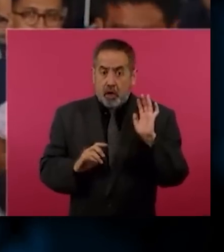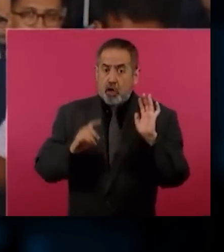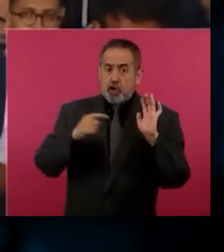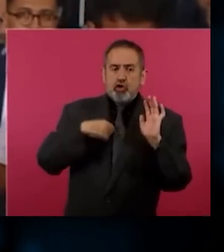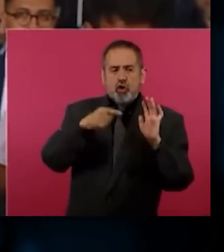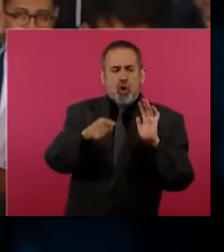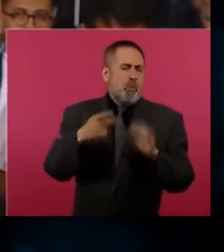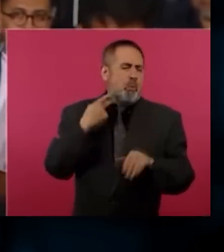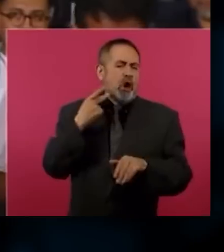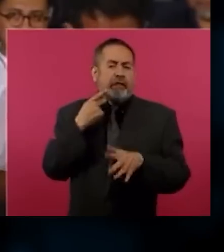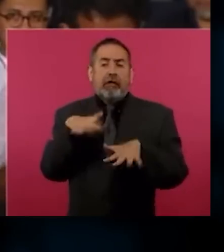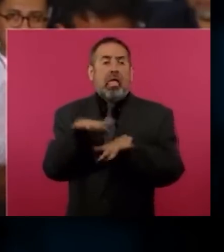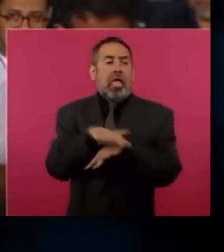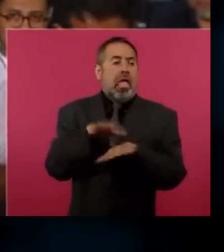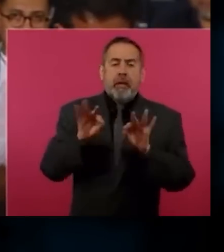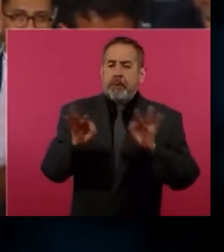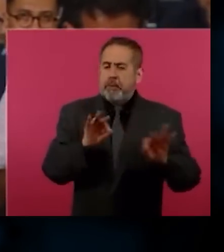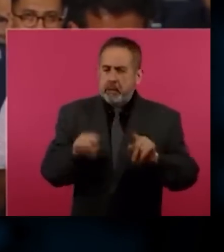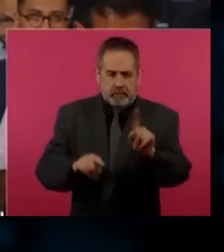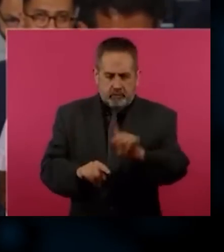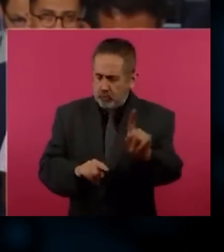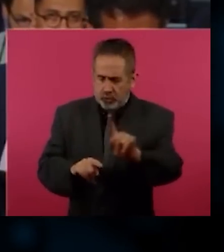haga politiquería, pues